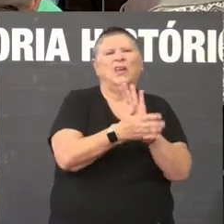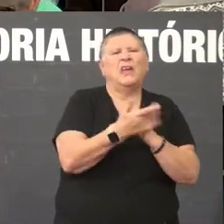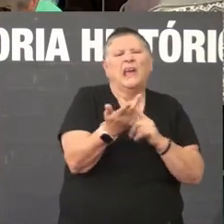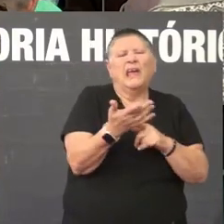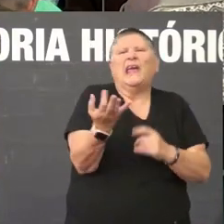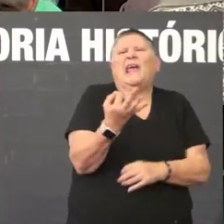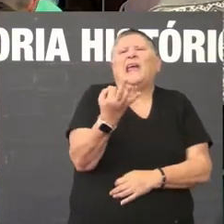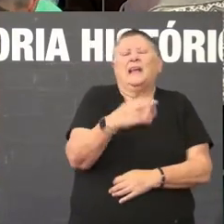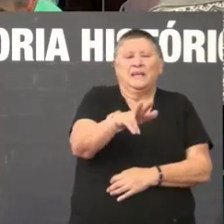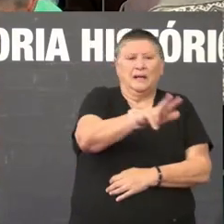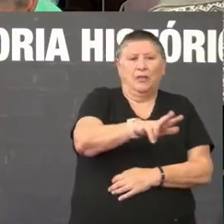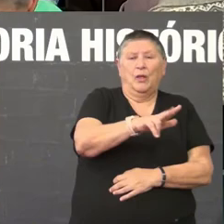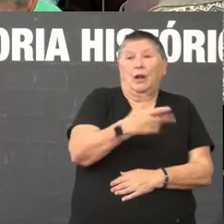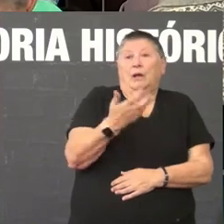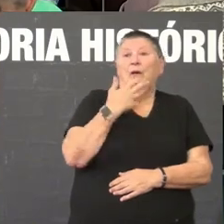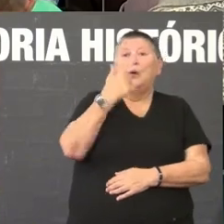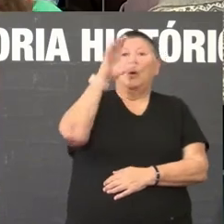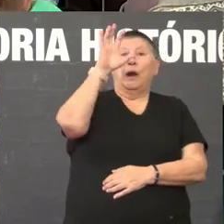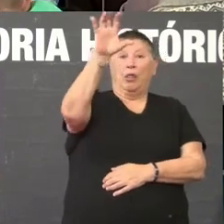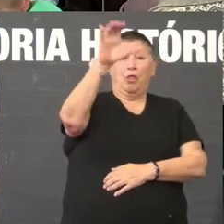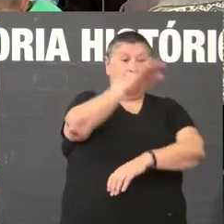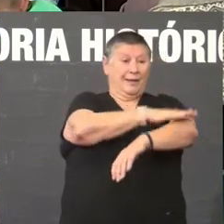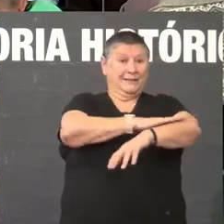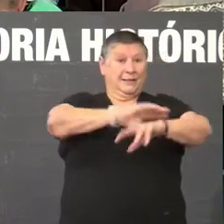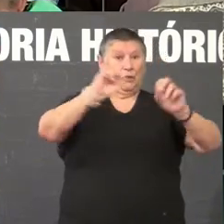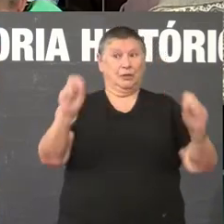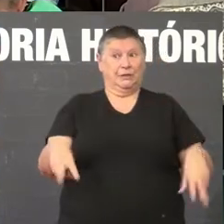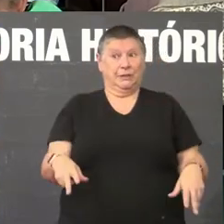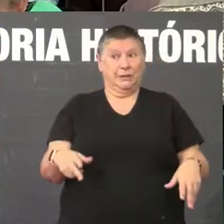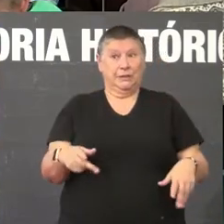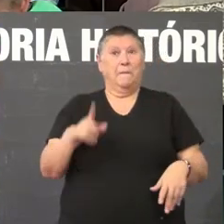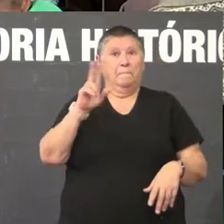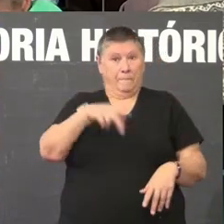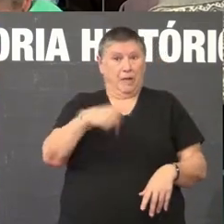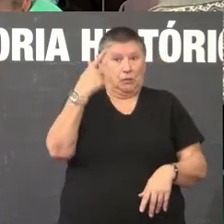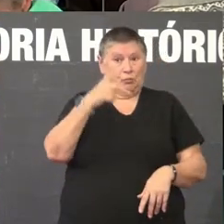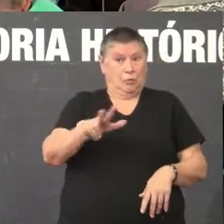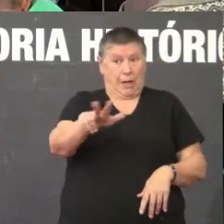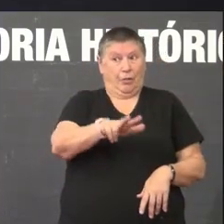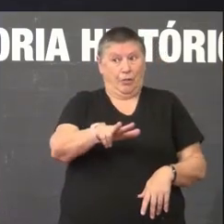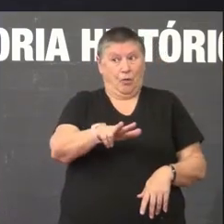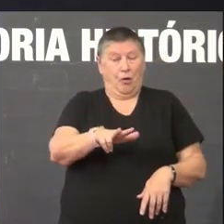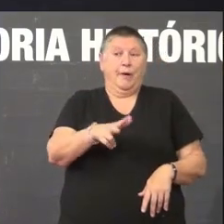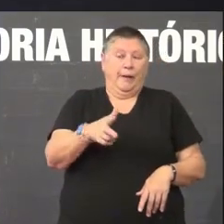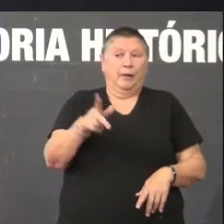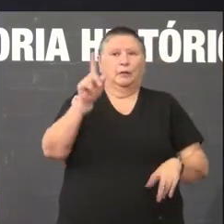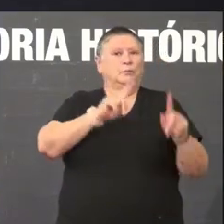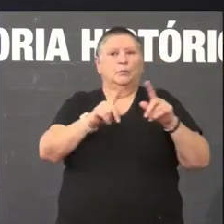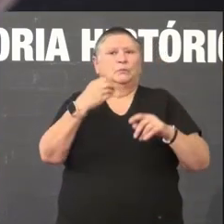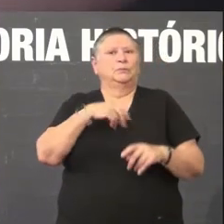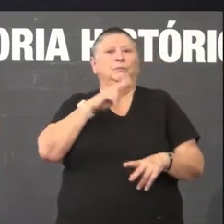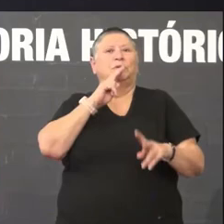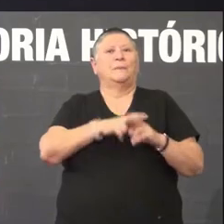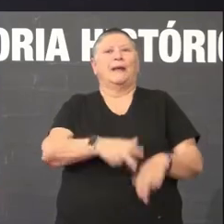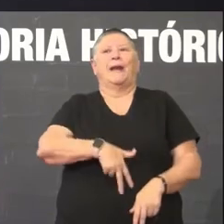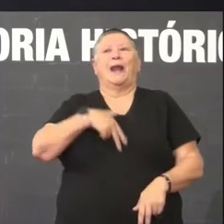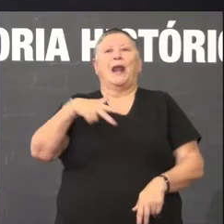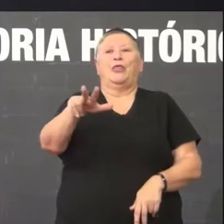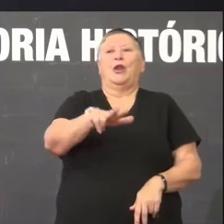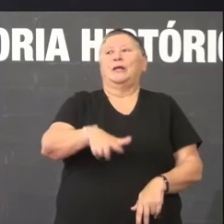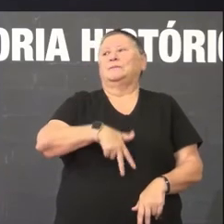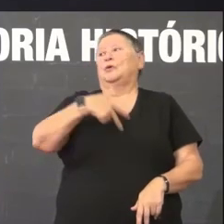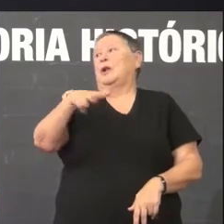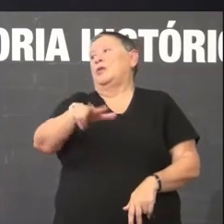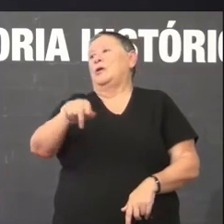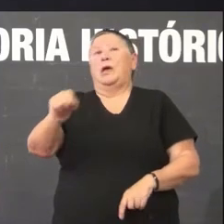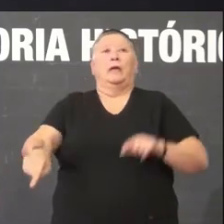nacionalidade, unha nación sin Estado, vale, pero unha nación. E entonces empezamos con el rollo del nacionalismo. Nacionalismo daqui,